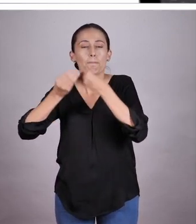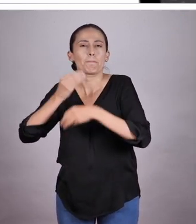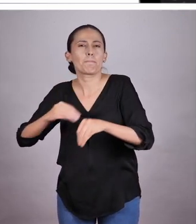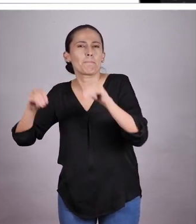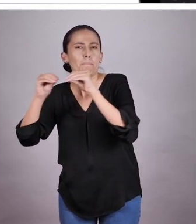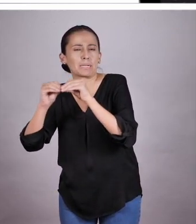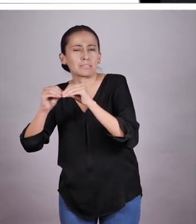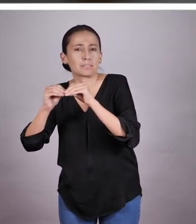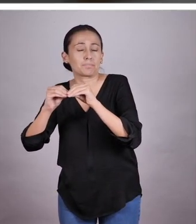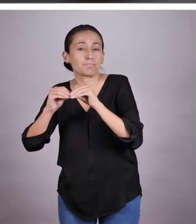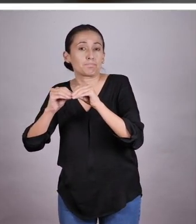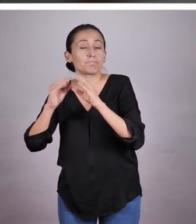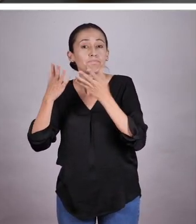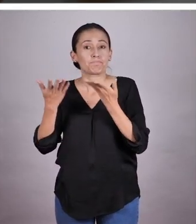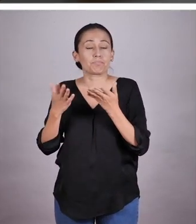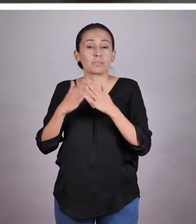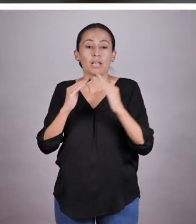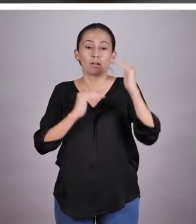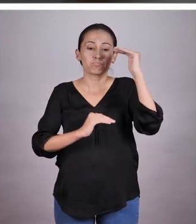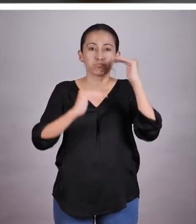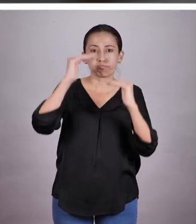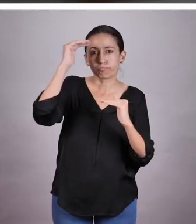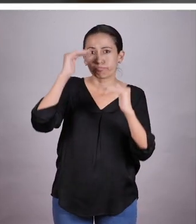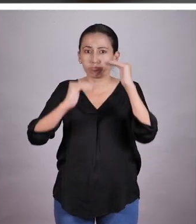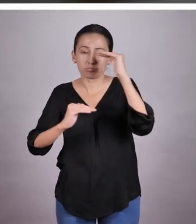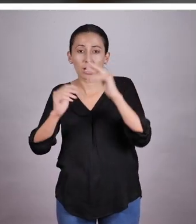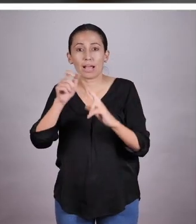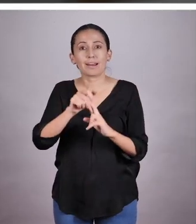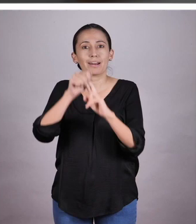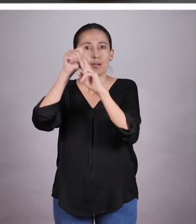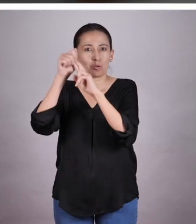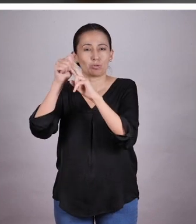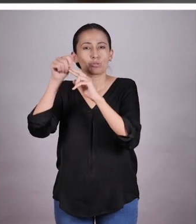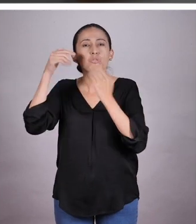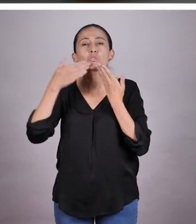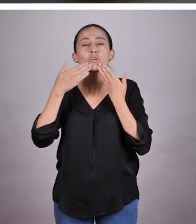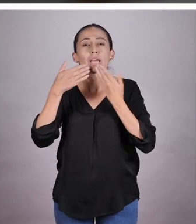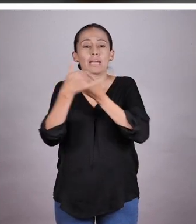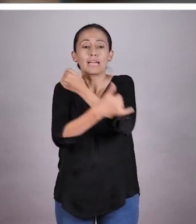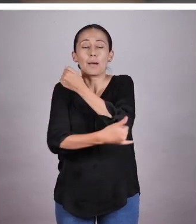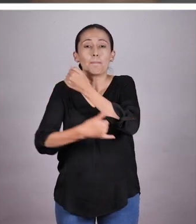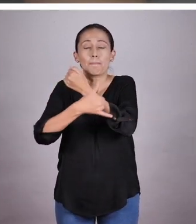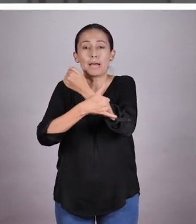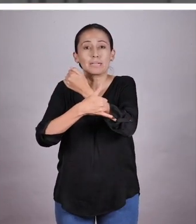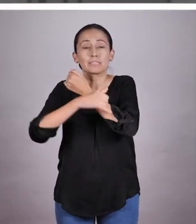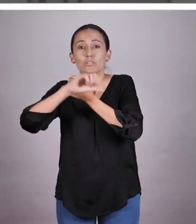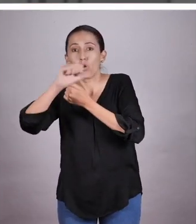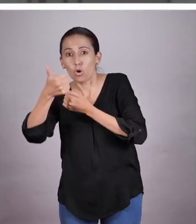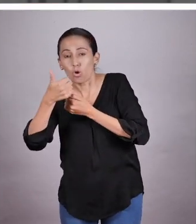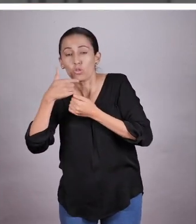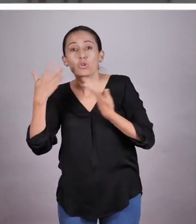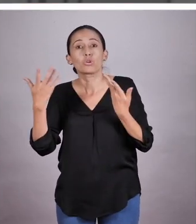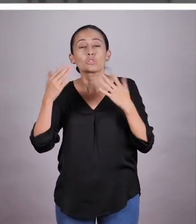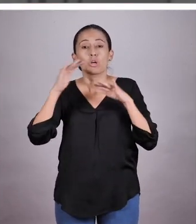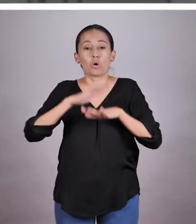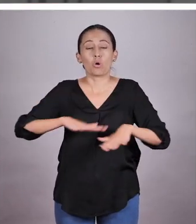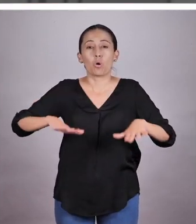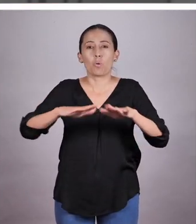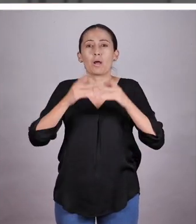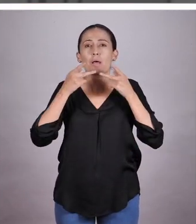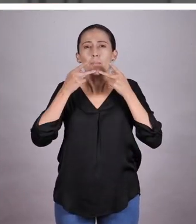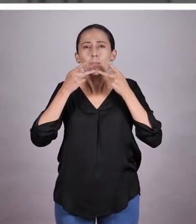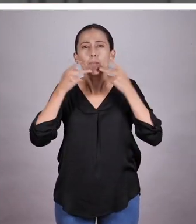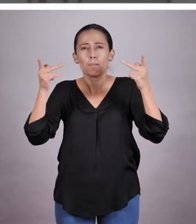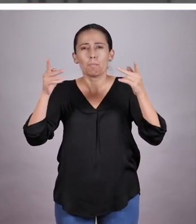de lo necesario. El desigual reparto de los recursos hace que los países subdesarrollados sufran el fenómeno de la